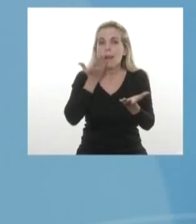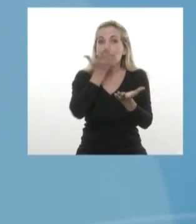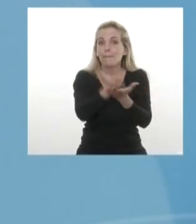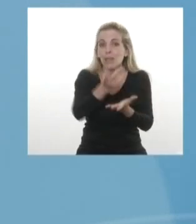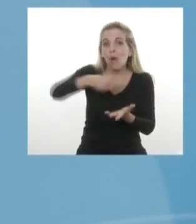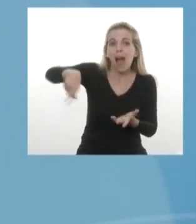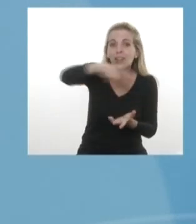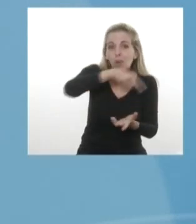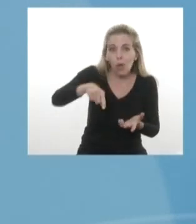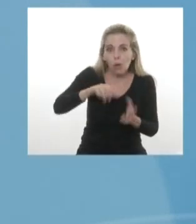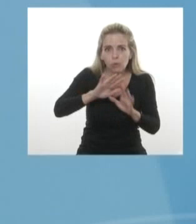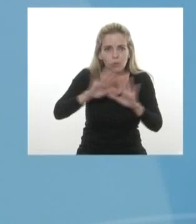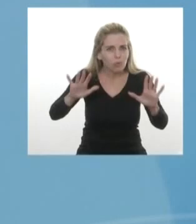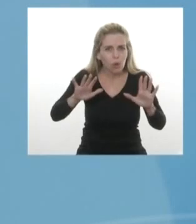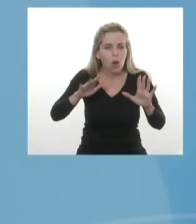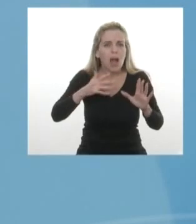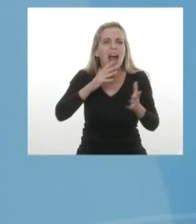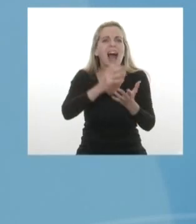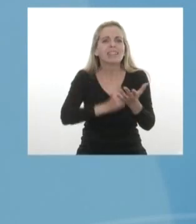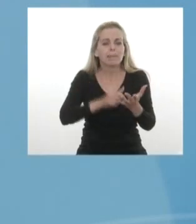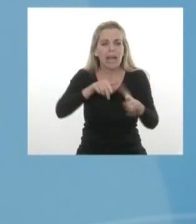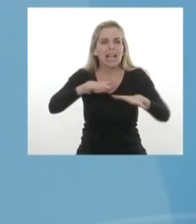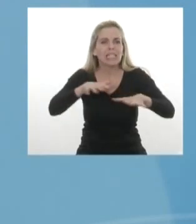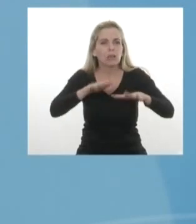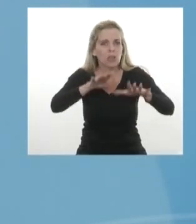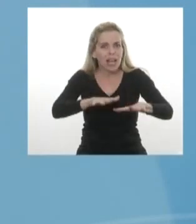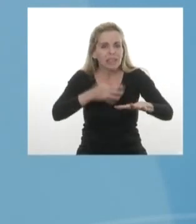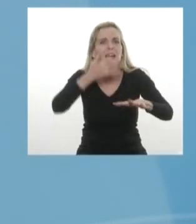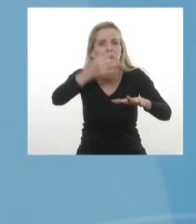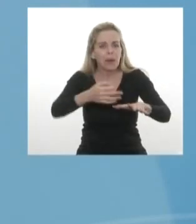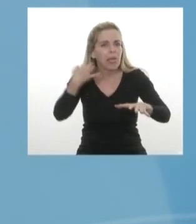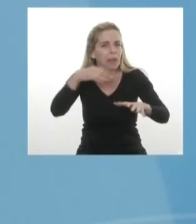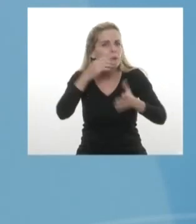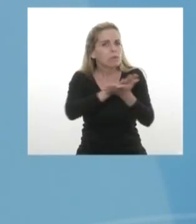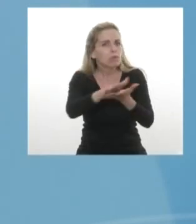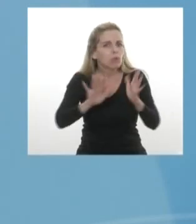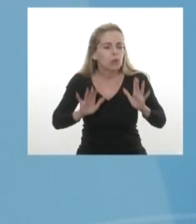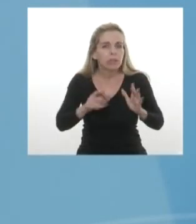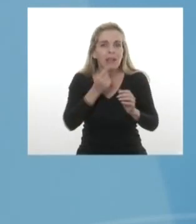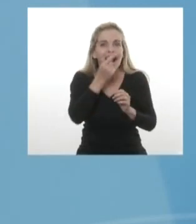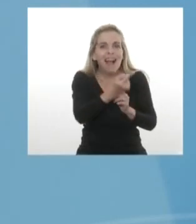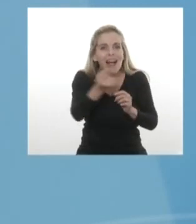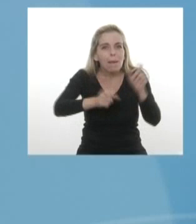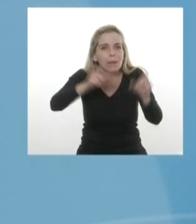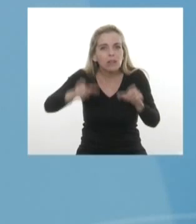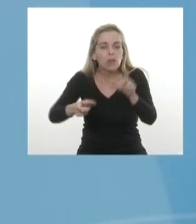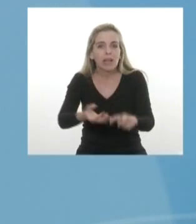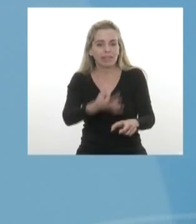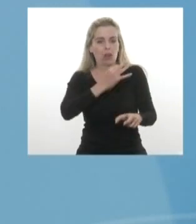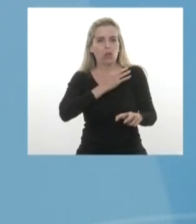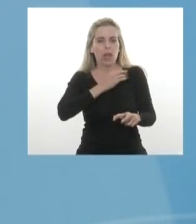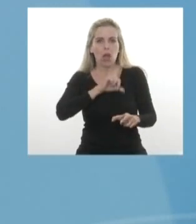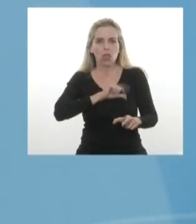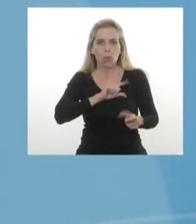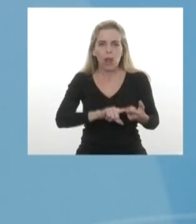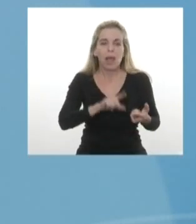se niegue esta realidad que debemos superar. Cada contagio debe dolernos, cada